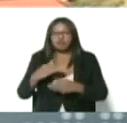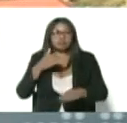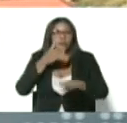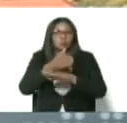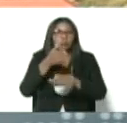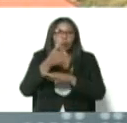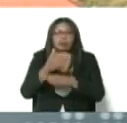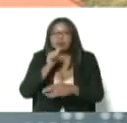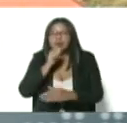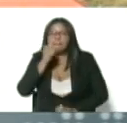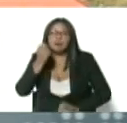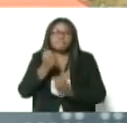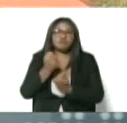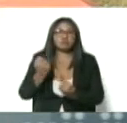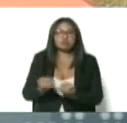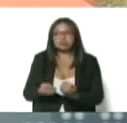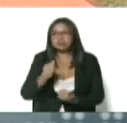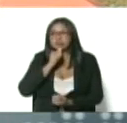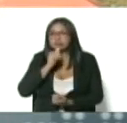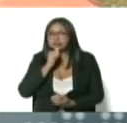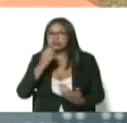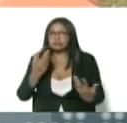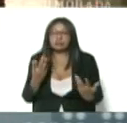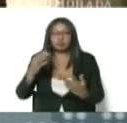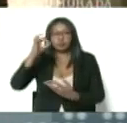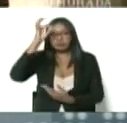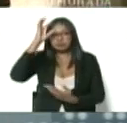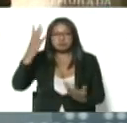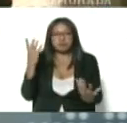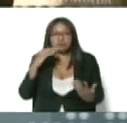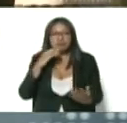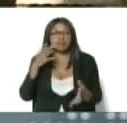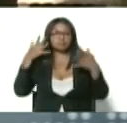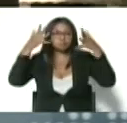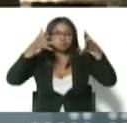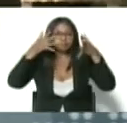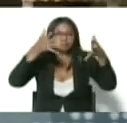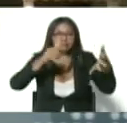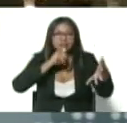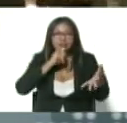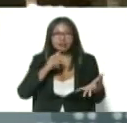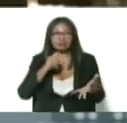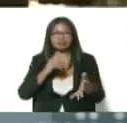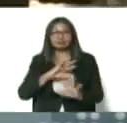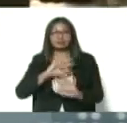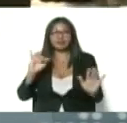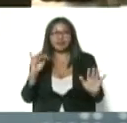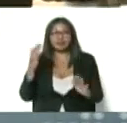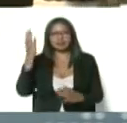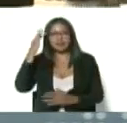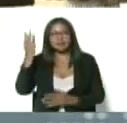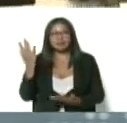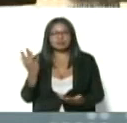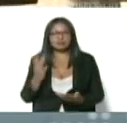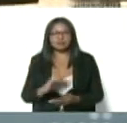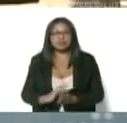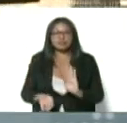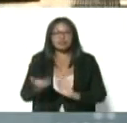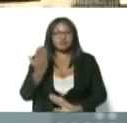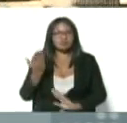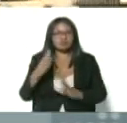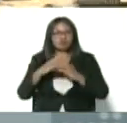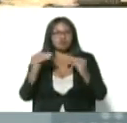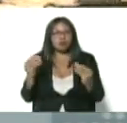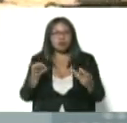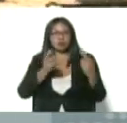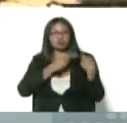acudir quién le da la primera mano quién le da la orientación quién no ayuda eso lo más importante en toda esta